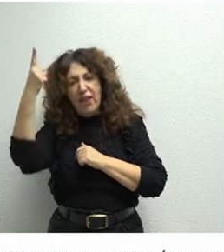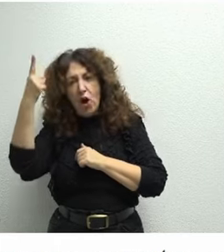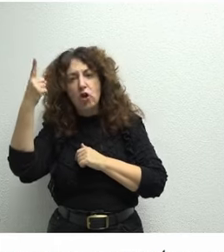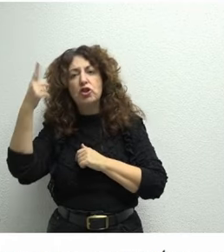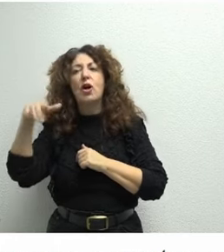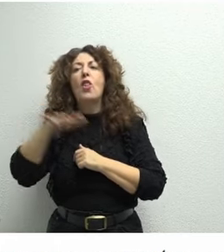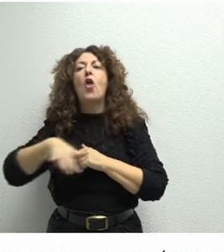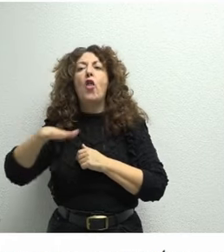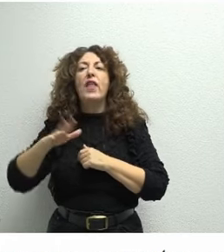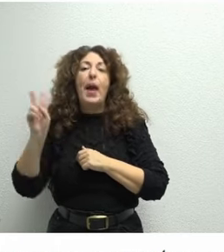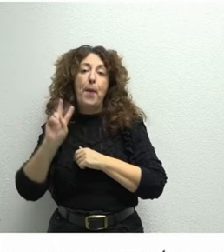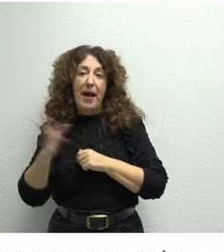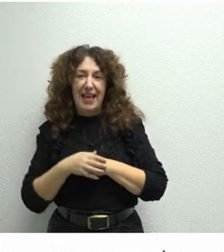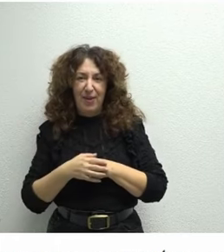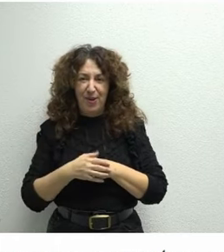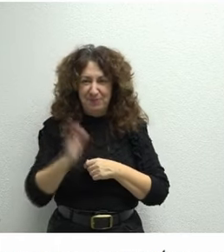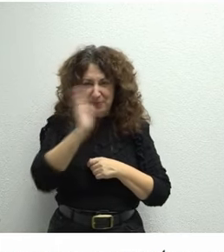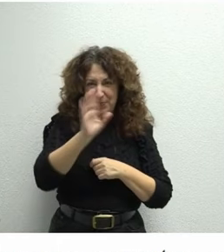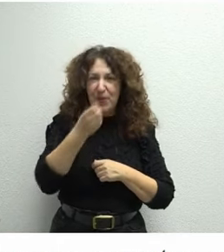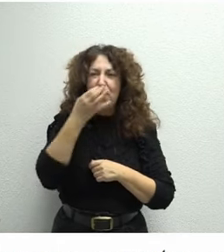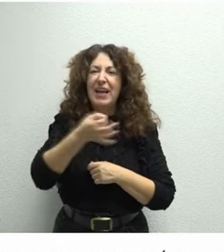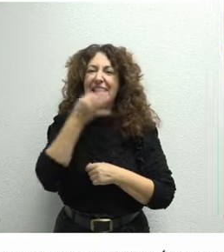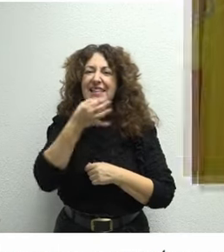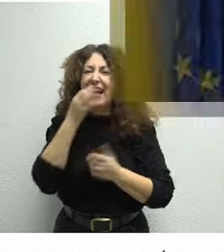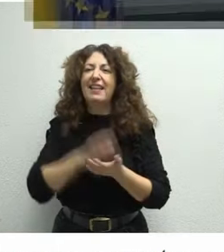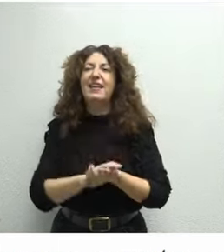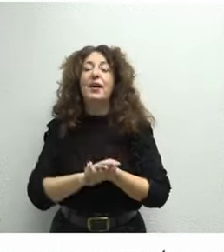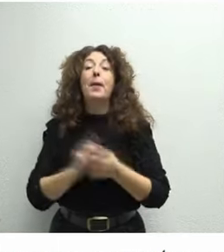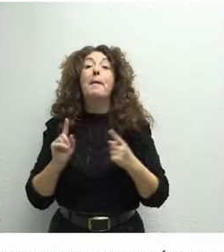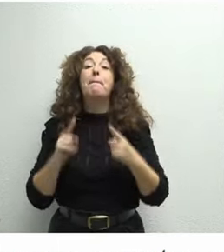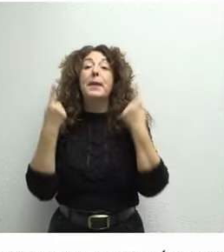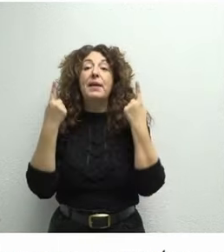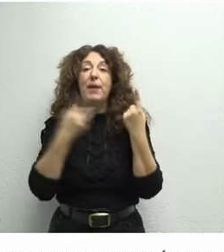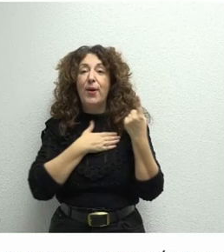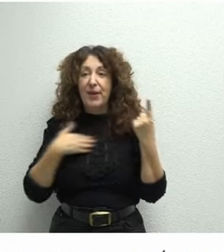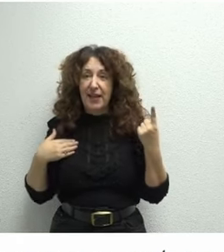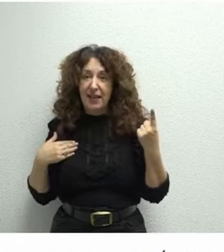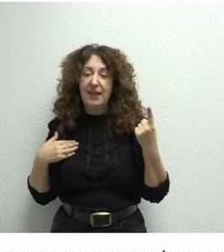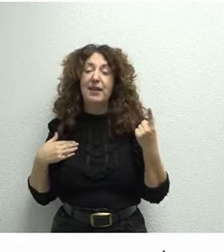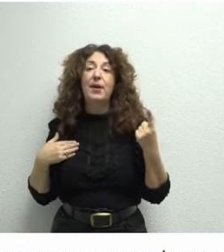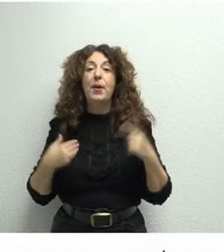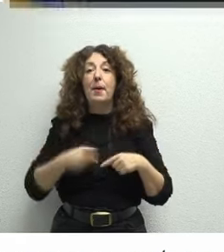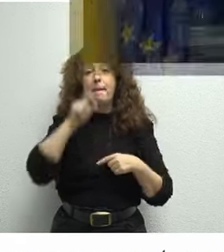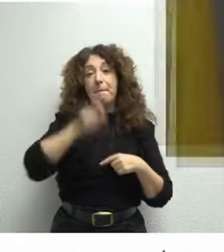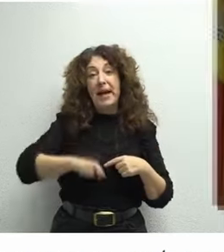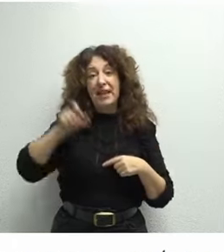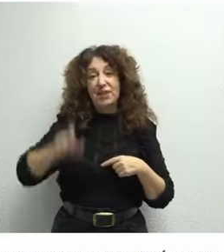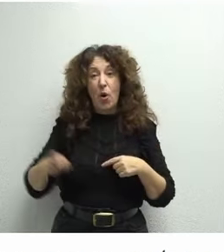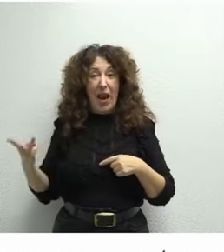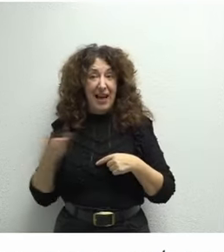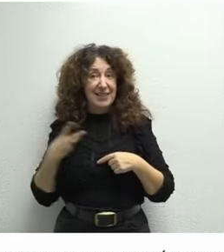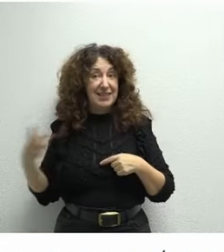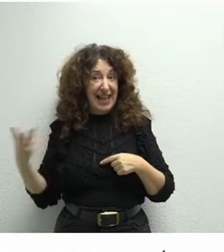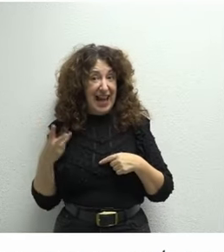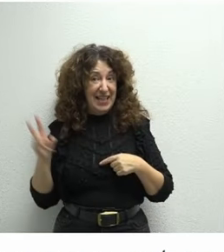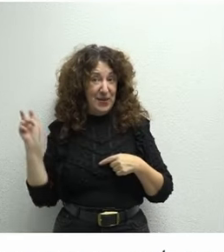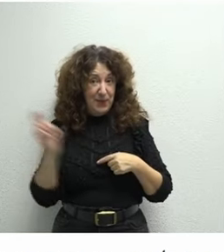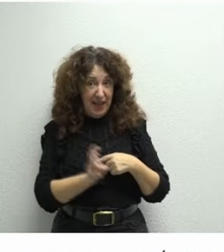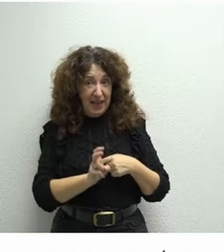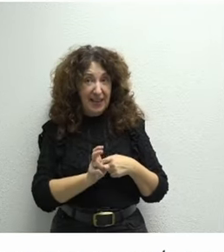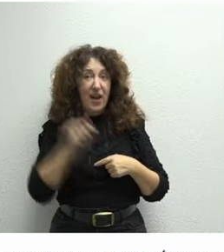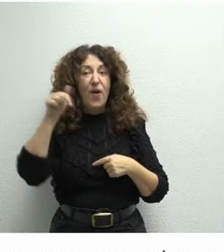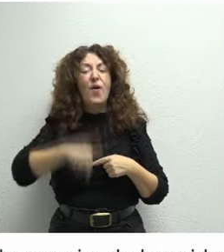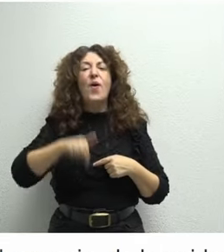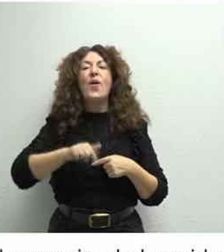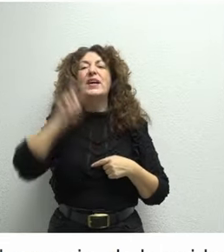gracias buenas tardes Bueno yo lo primero quiero hacer mención que además de las tres personas que hoy nos encontramos aquí